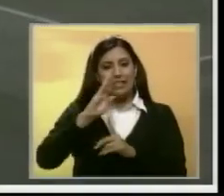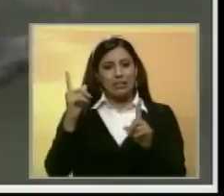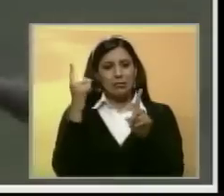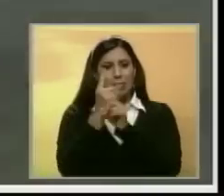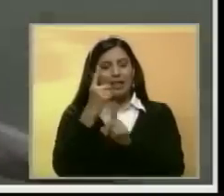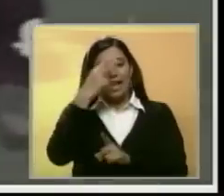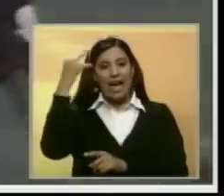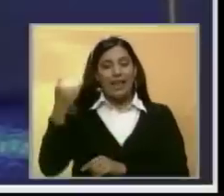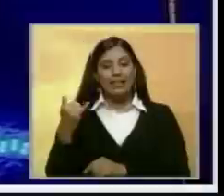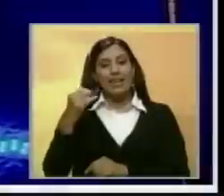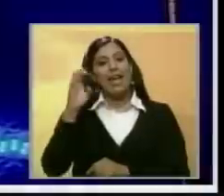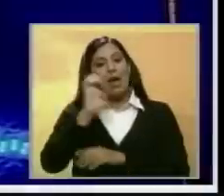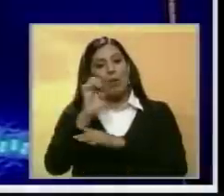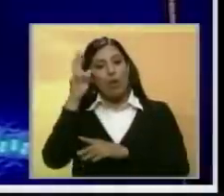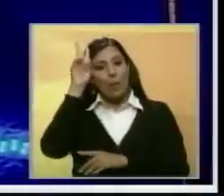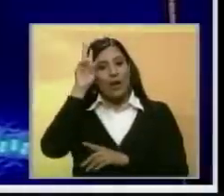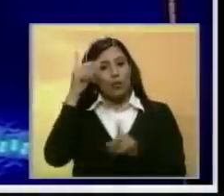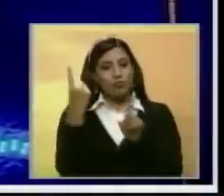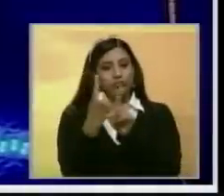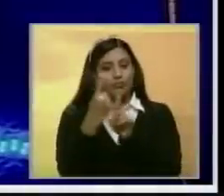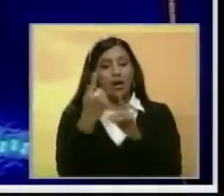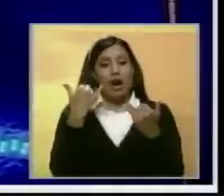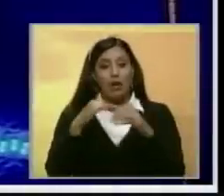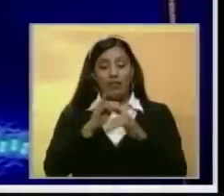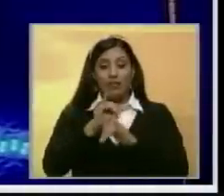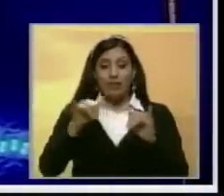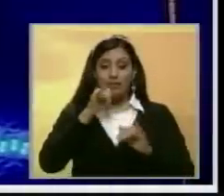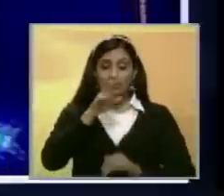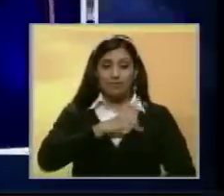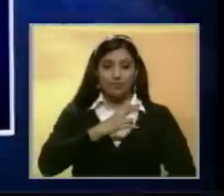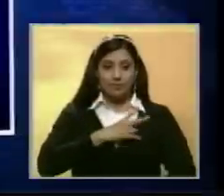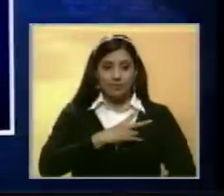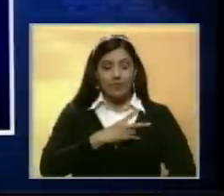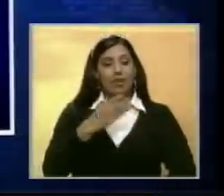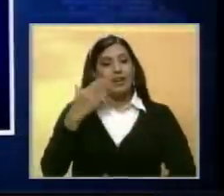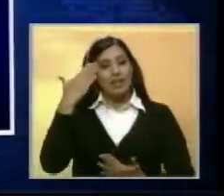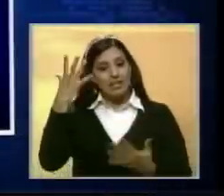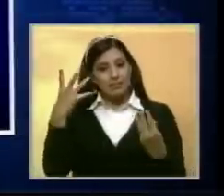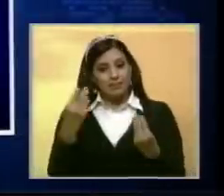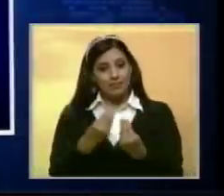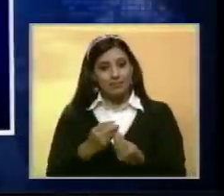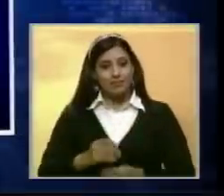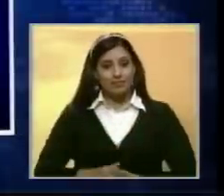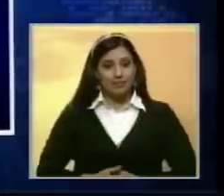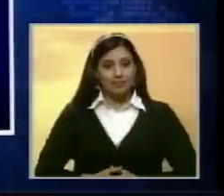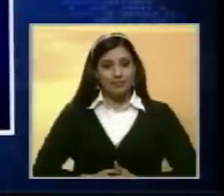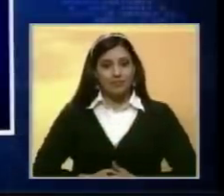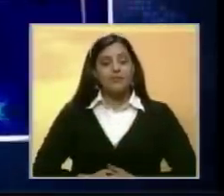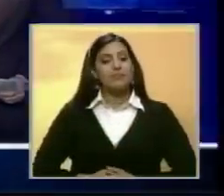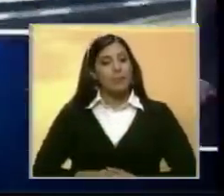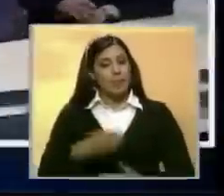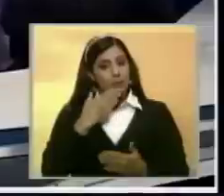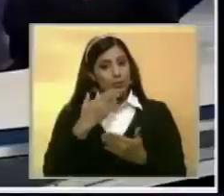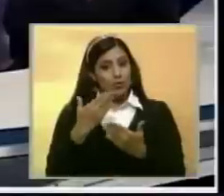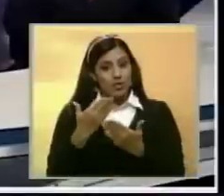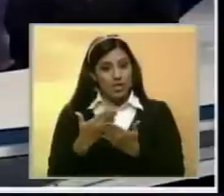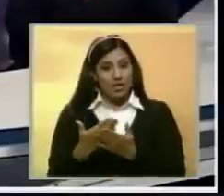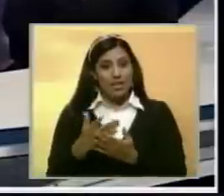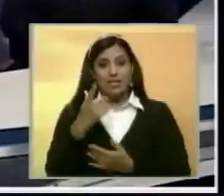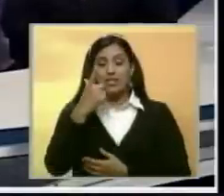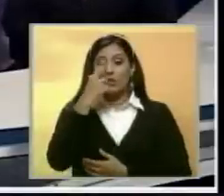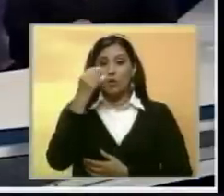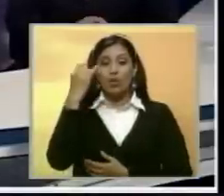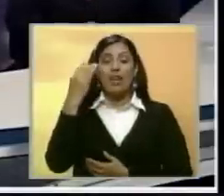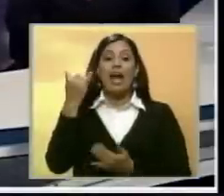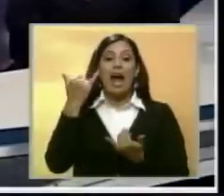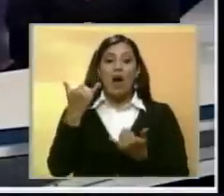y Ecuador a Perú. Bien amigos, hasta aquí la información deportiva en Noticiero Venevisión. Gracias por su compañía. Muchísimas gracias, Tony. Antes de ir